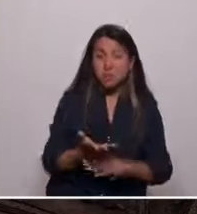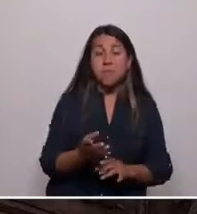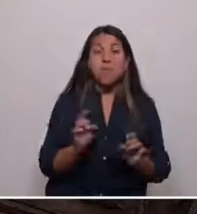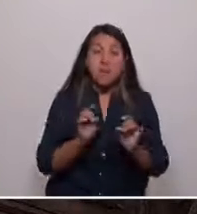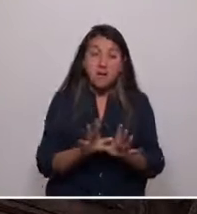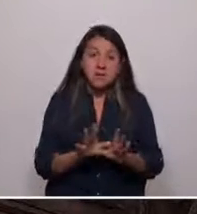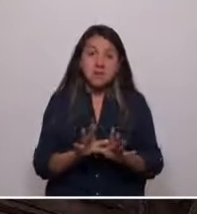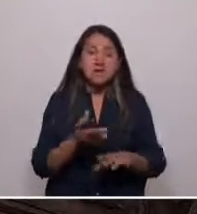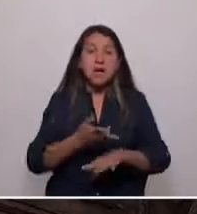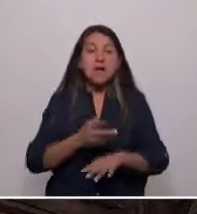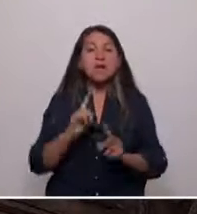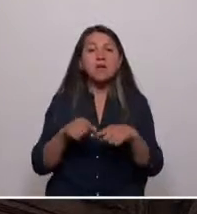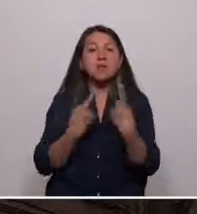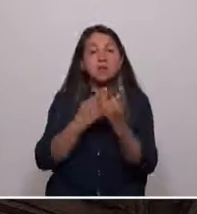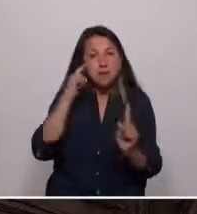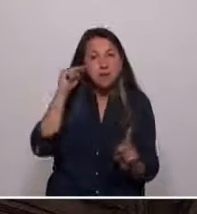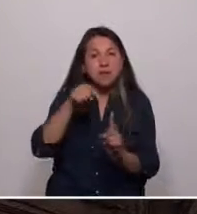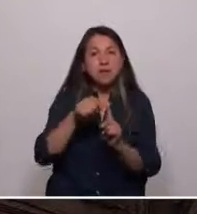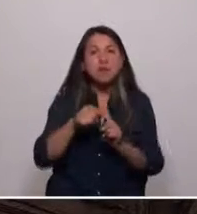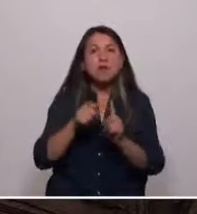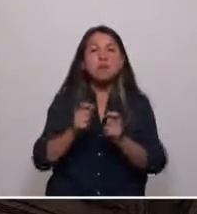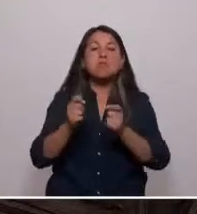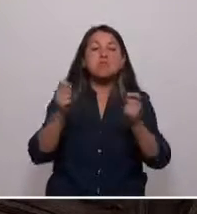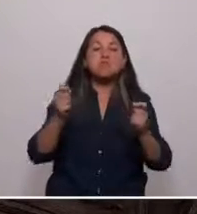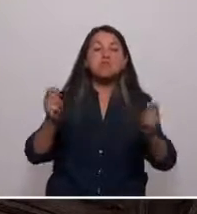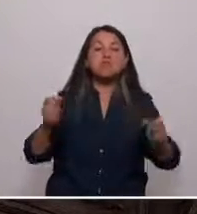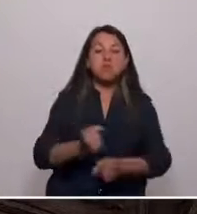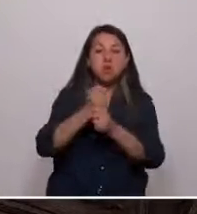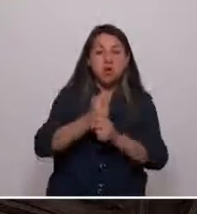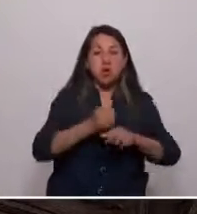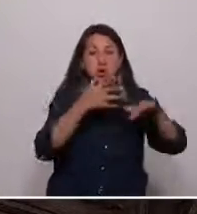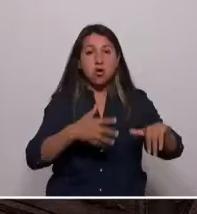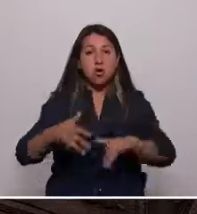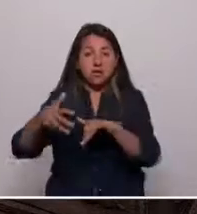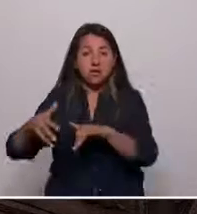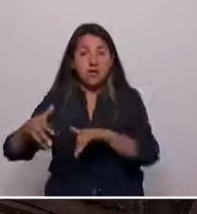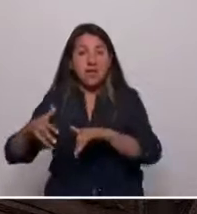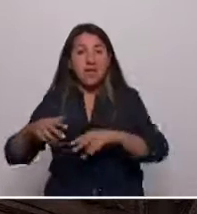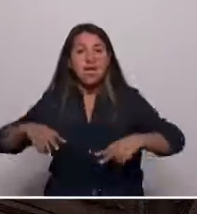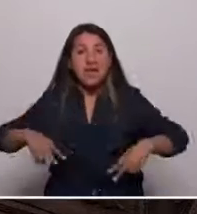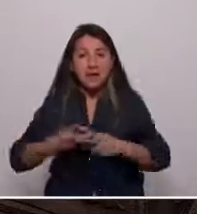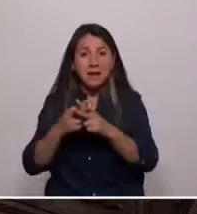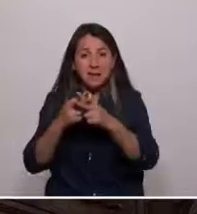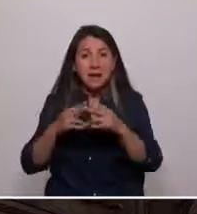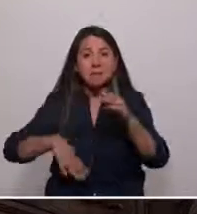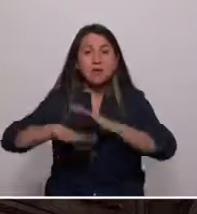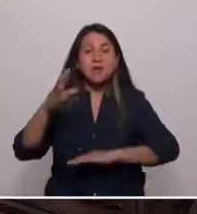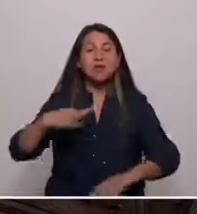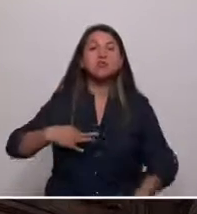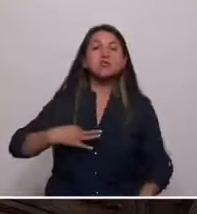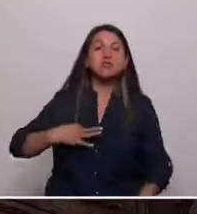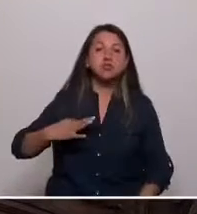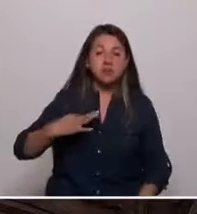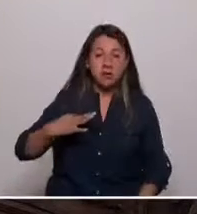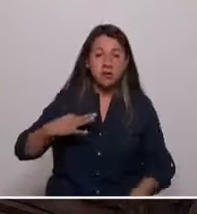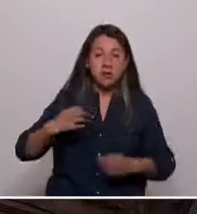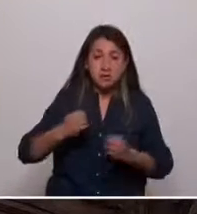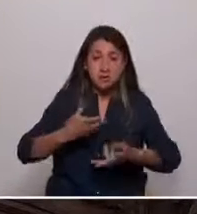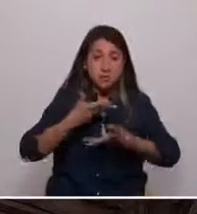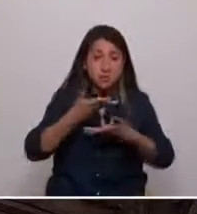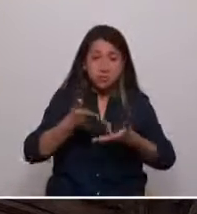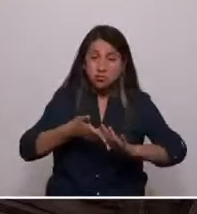que apareció en nuestro horizonte la protesta callejera como herramienta justamente de la mayoría ciudadana que se expresó en su